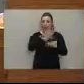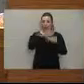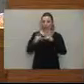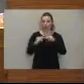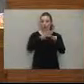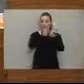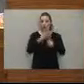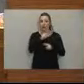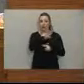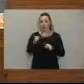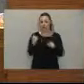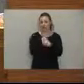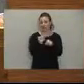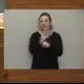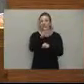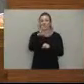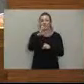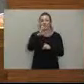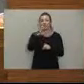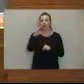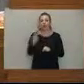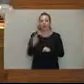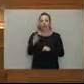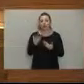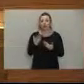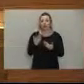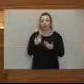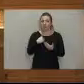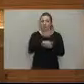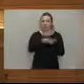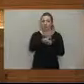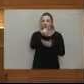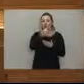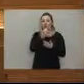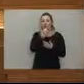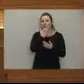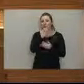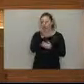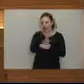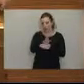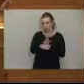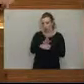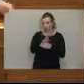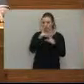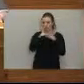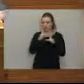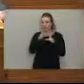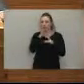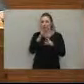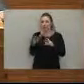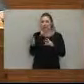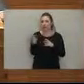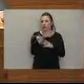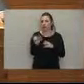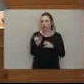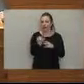para los trabajadores de Tenneco. Y me voy a detener un poco más porque yo creo que es un ejemplo sangrante que hay que poner en una